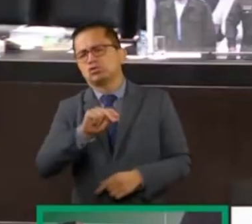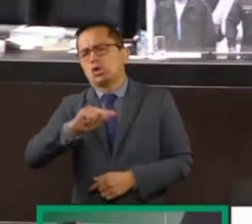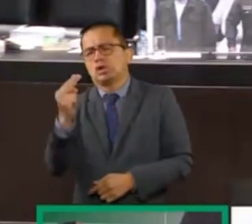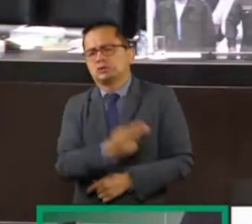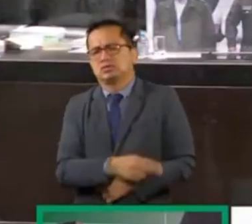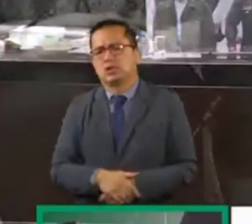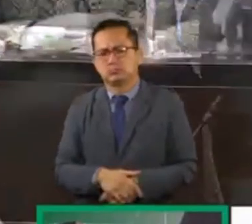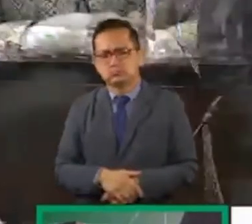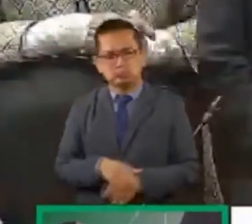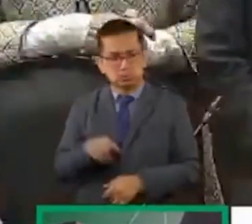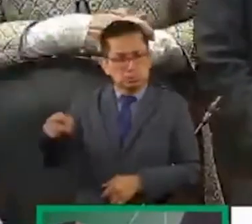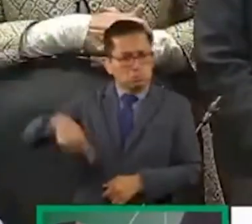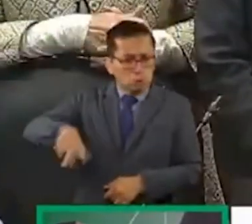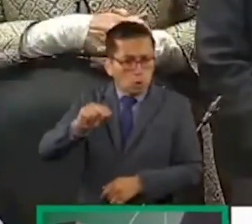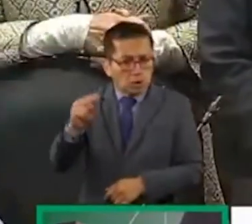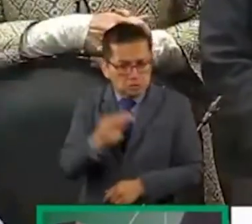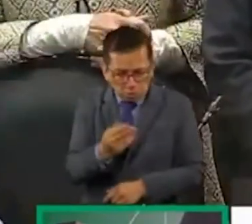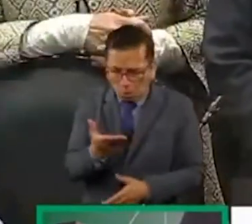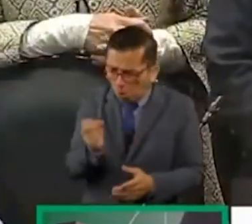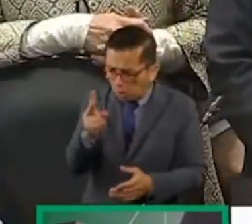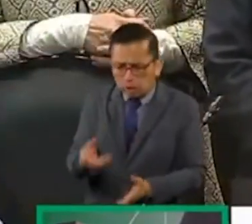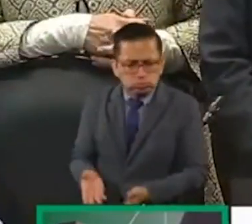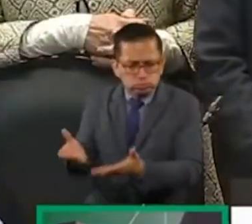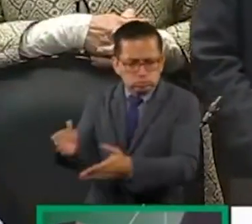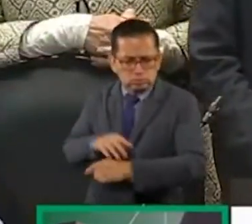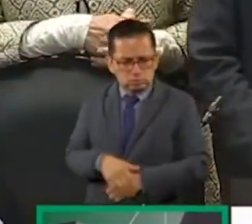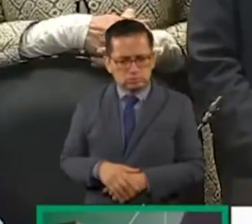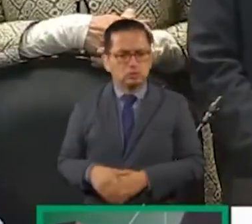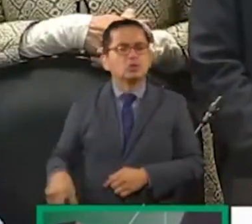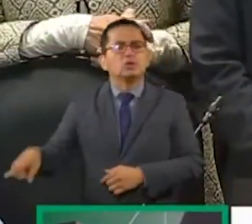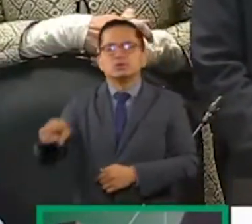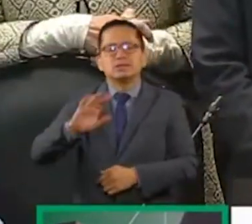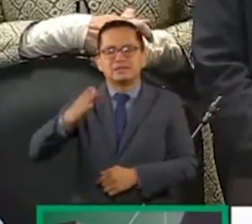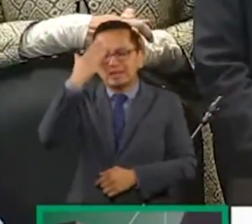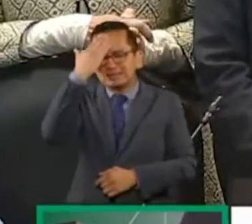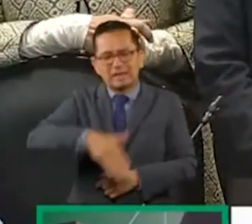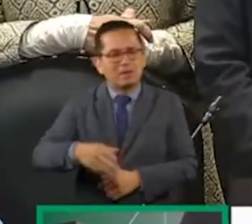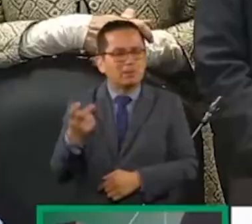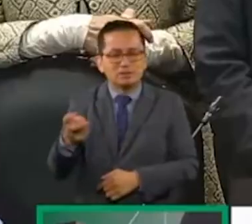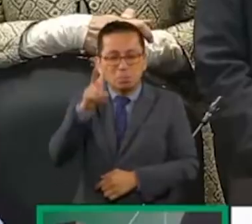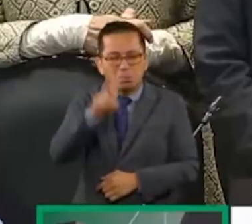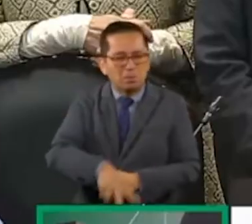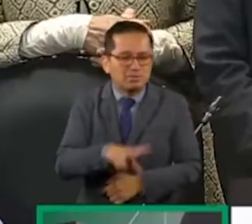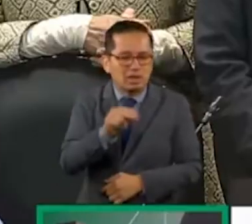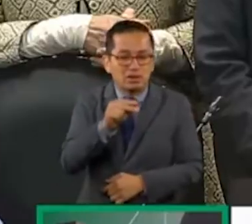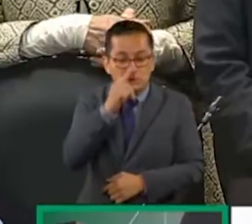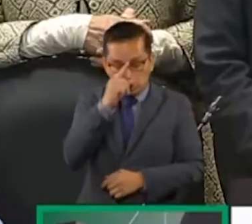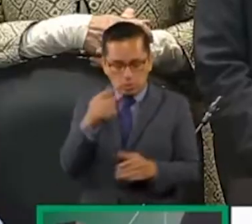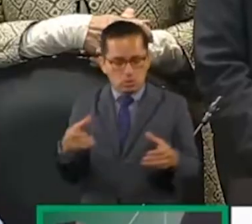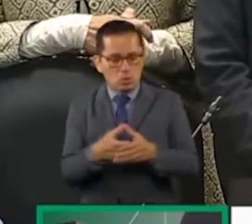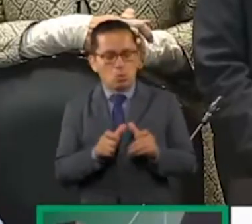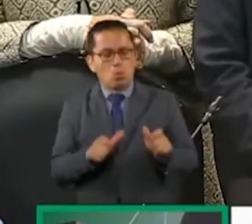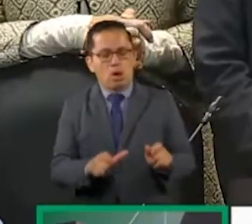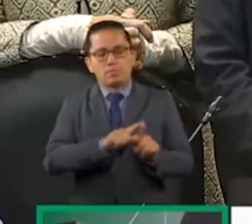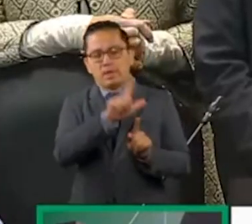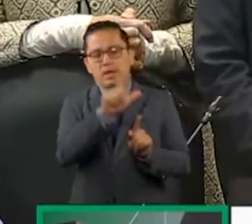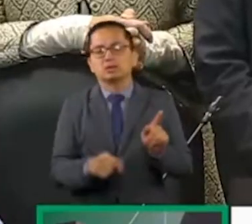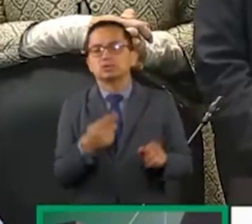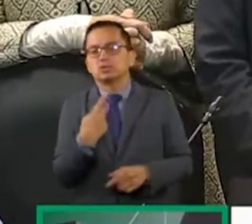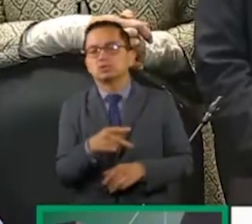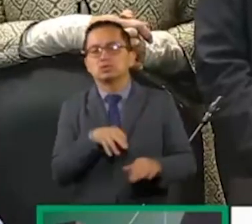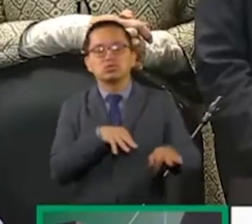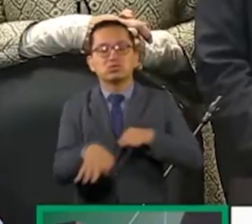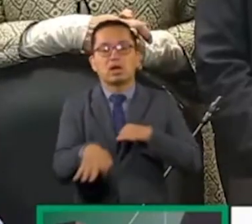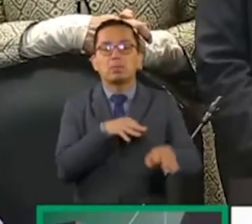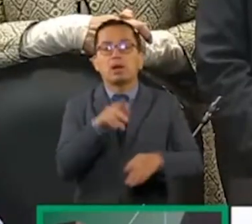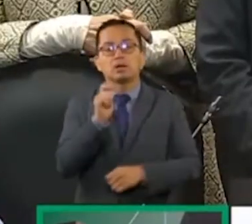en la calle? Pero además ustedes saben que no es cierto. Porque el trabajo de la Guardia ha sido no solamente de disuasión, sino además